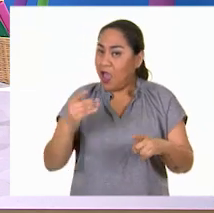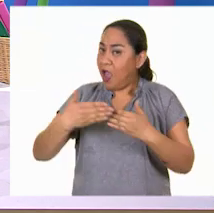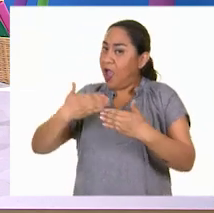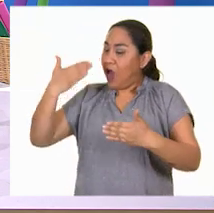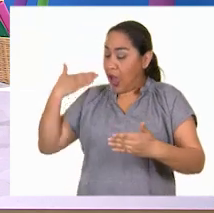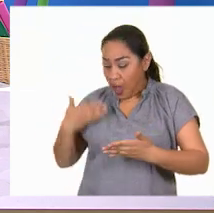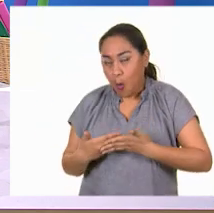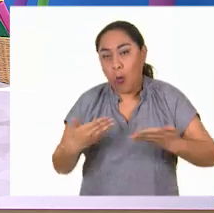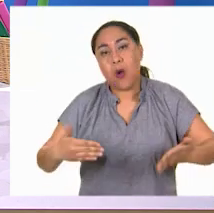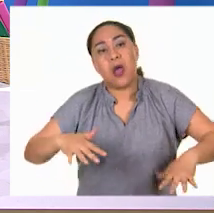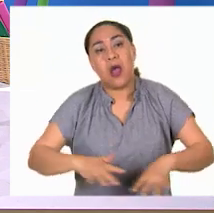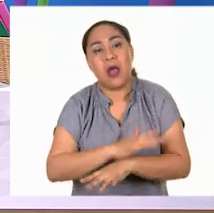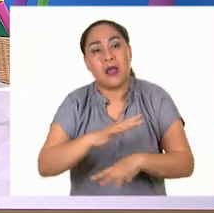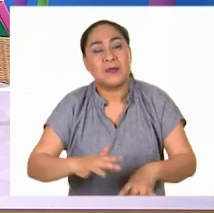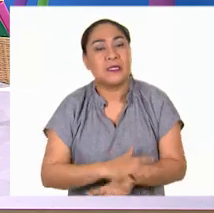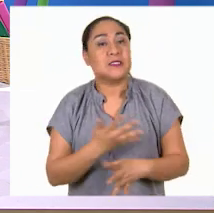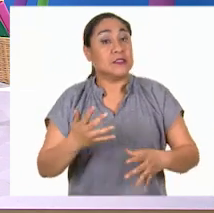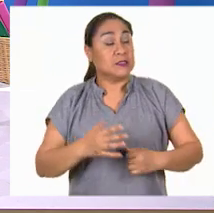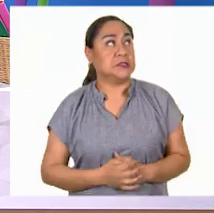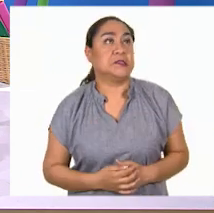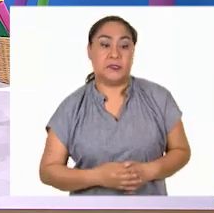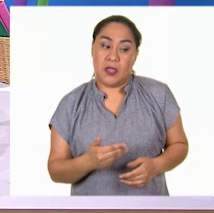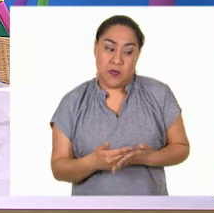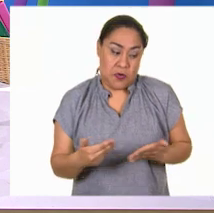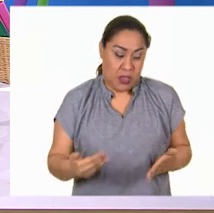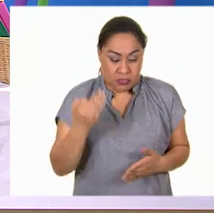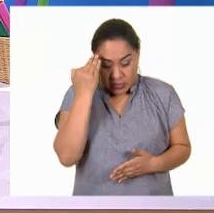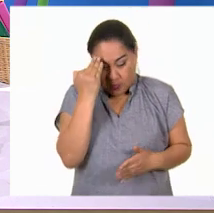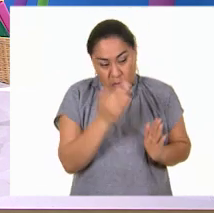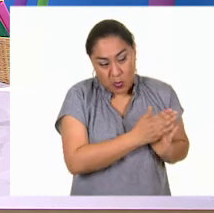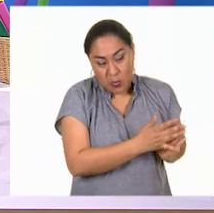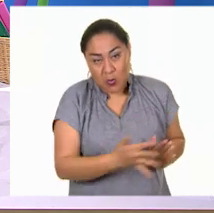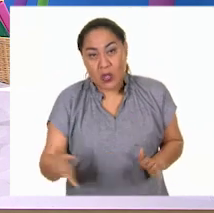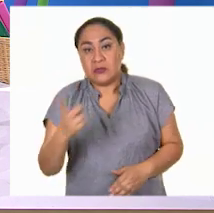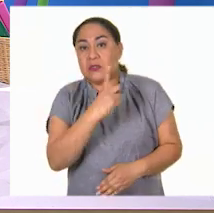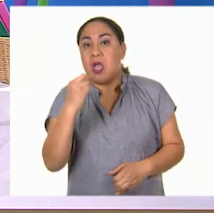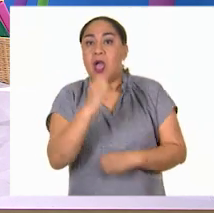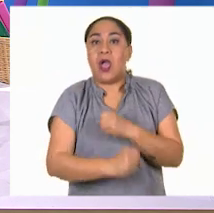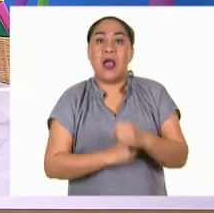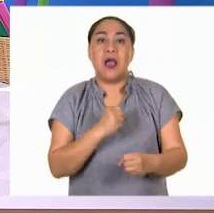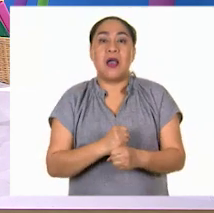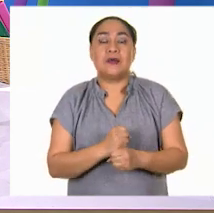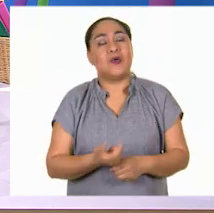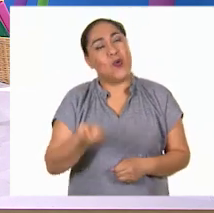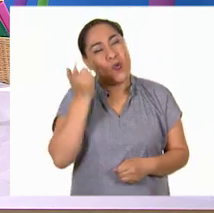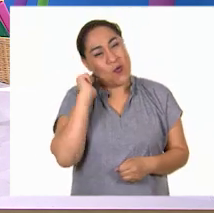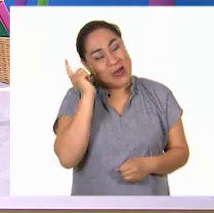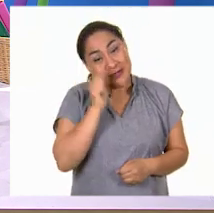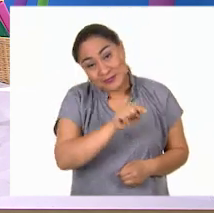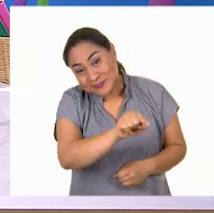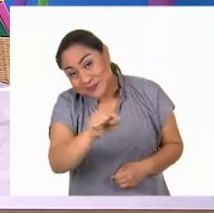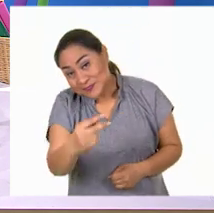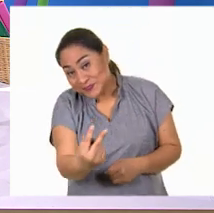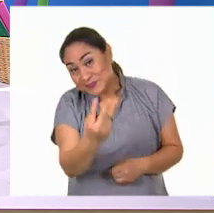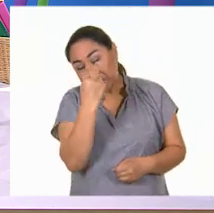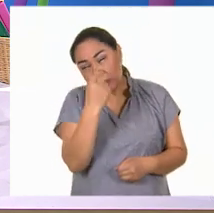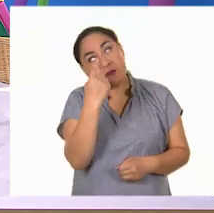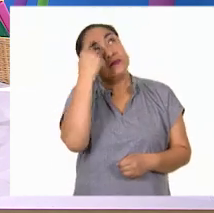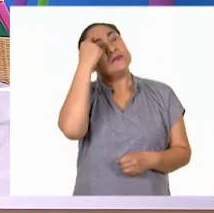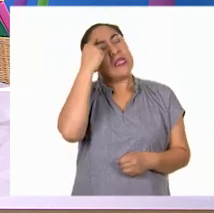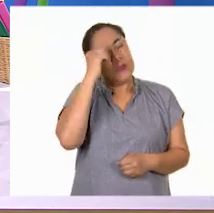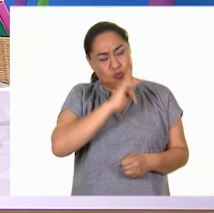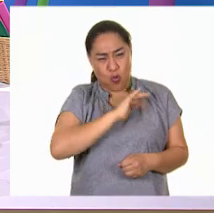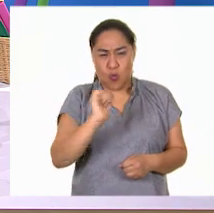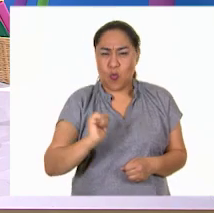ahora. Ya ha pasado más de 100 años desde entonces. Ojalá los alumnos que nos ven desde casa tuvieran la oportunidad de